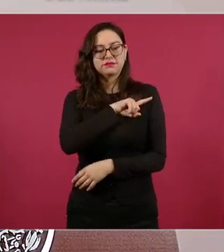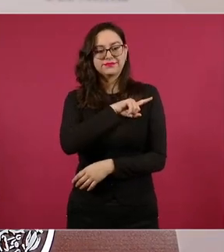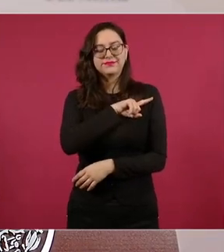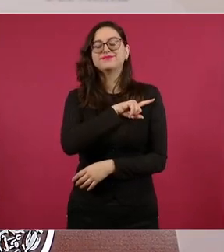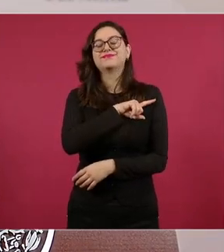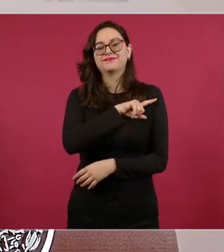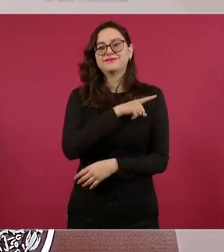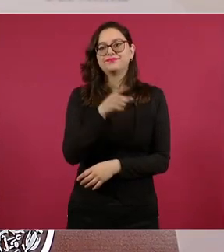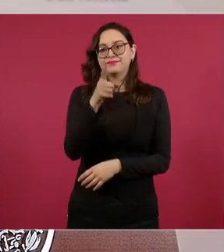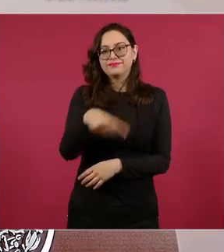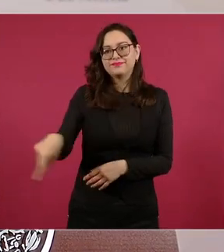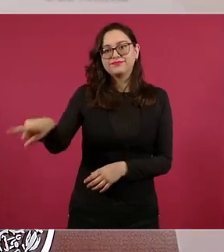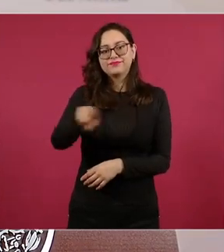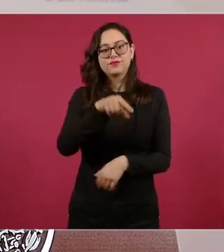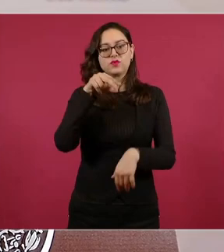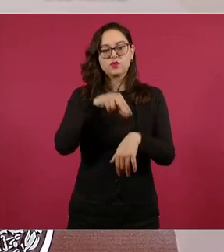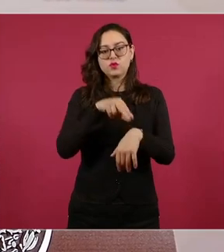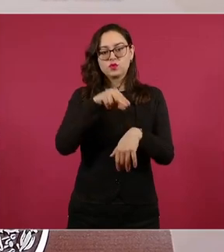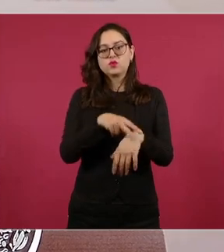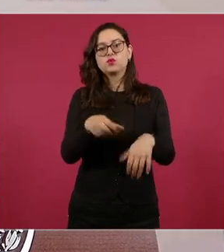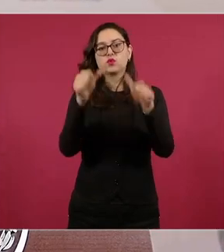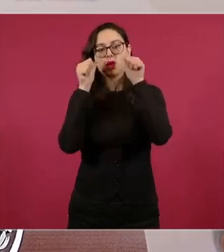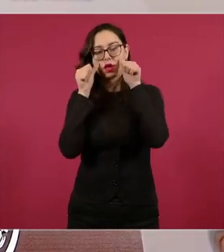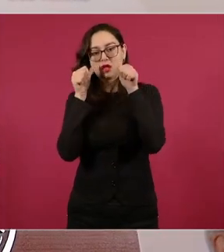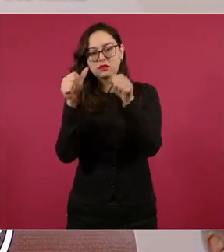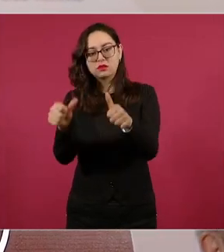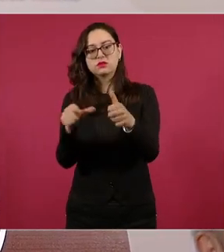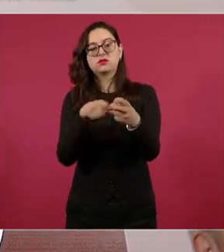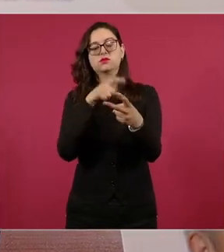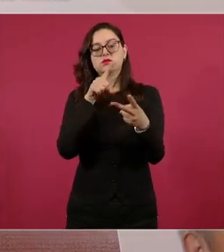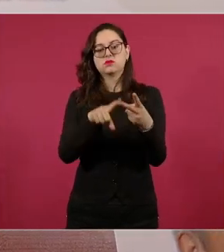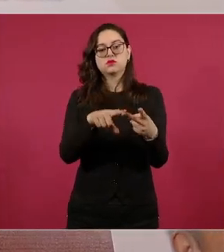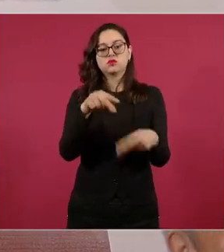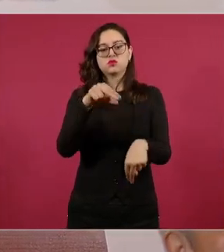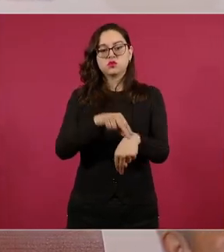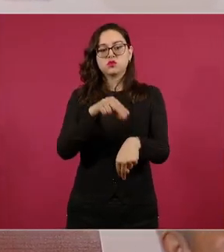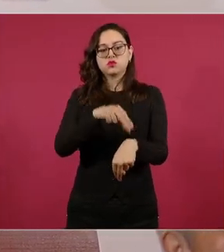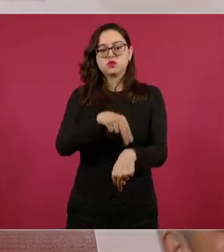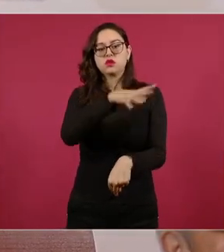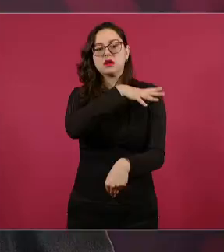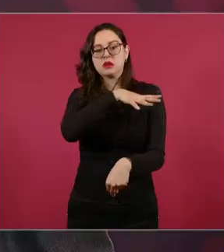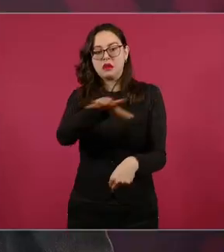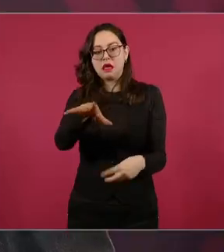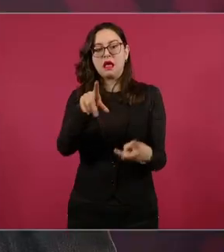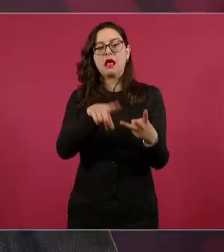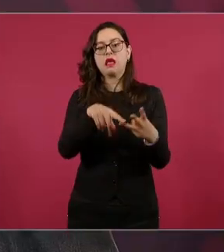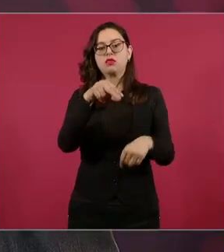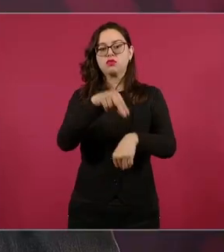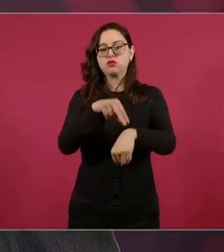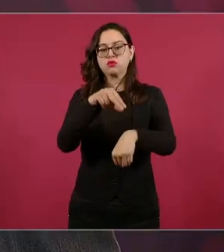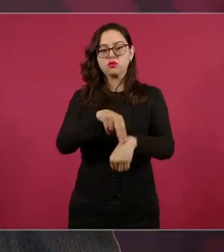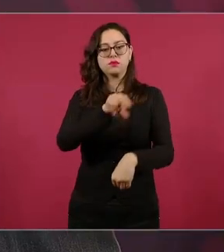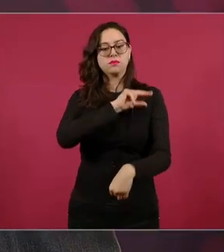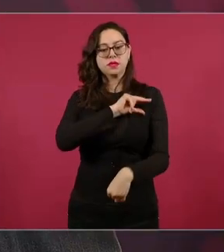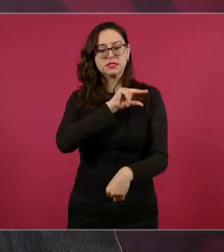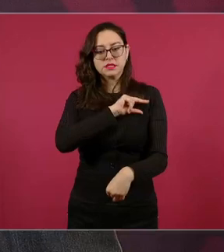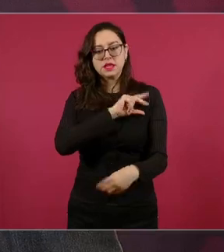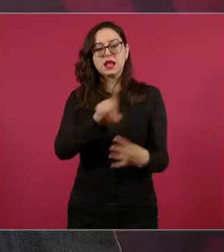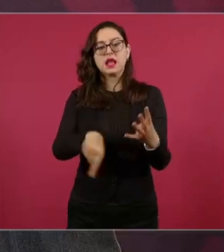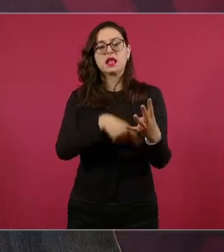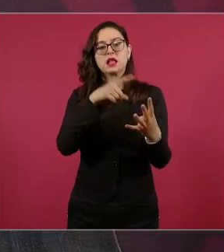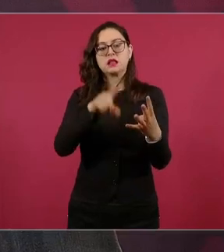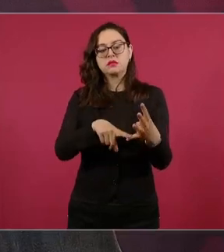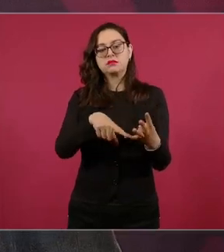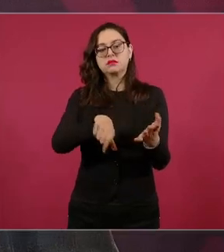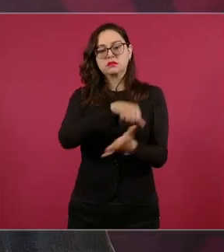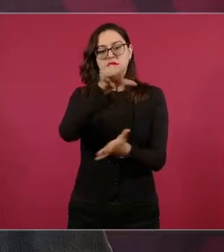existan los médicos generales, los especialistas, los